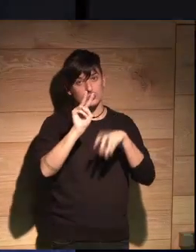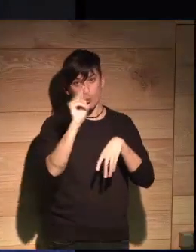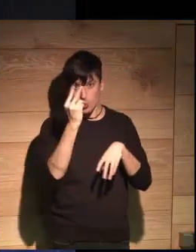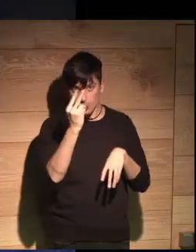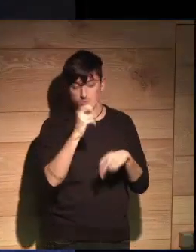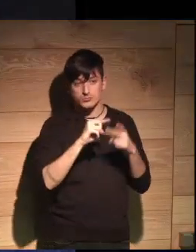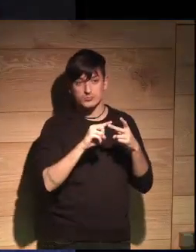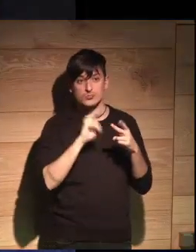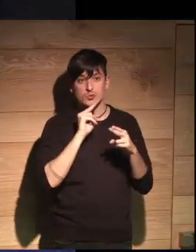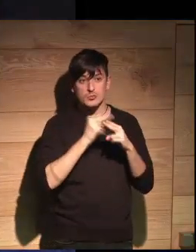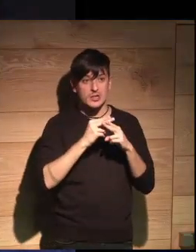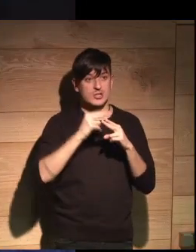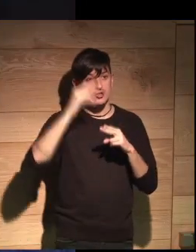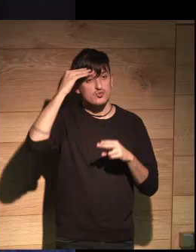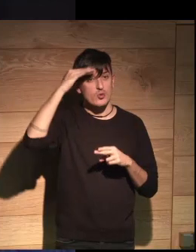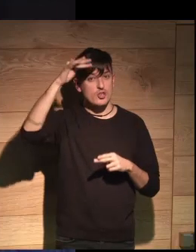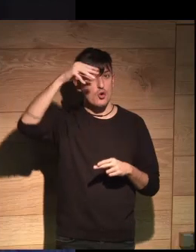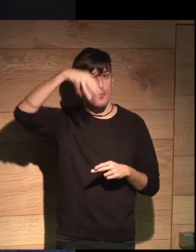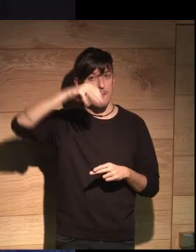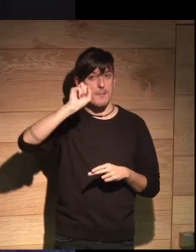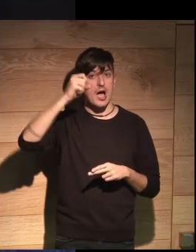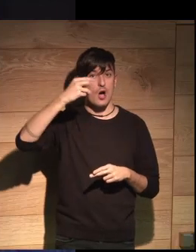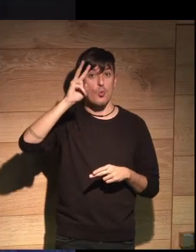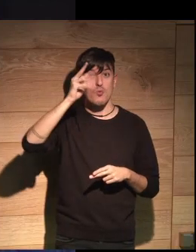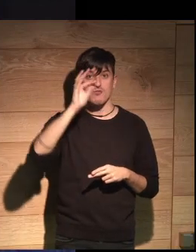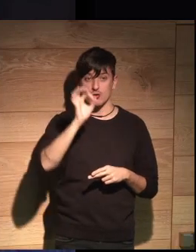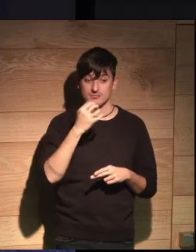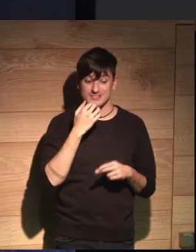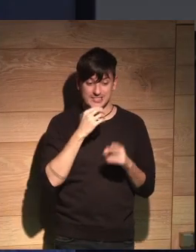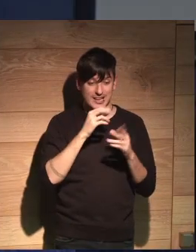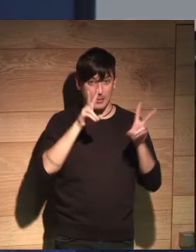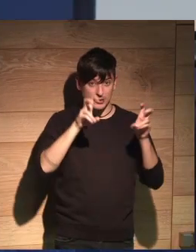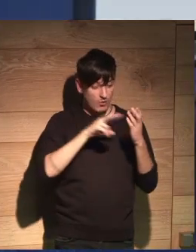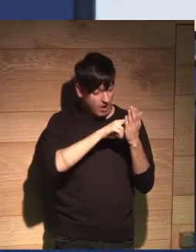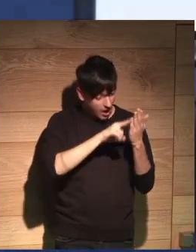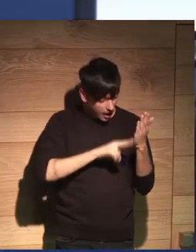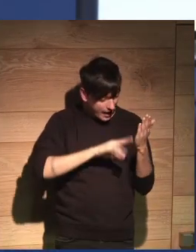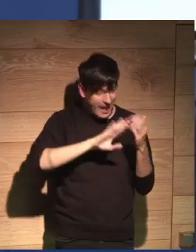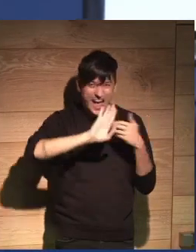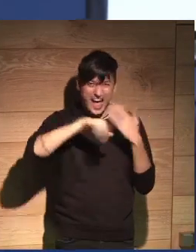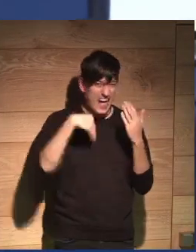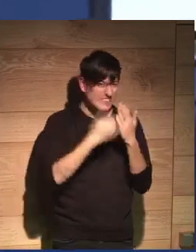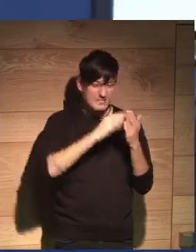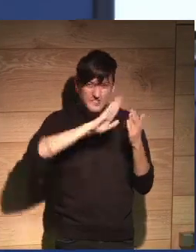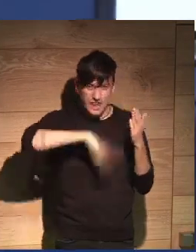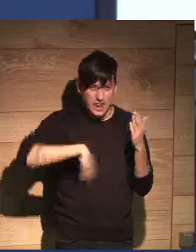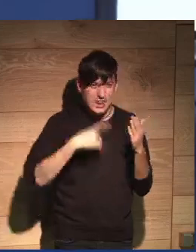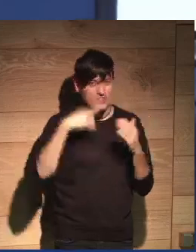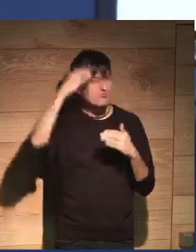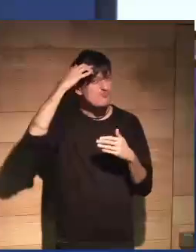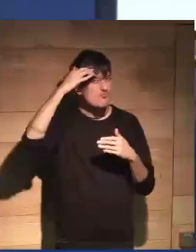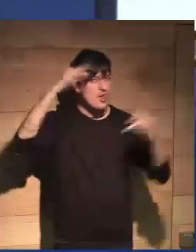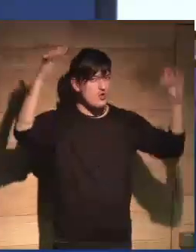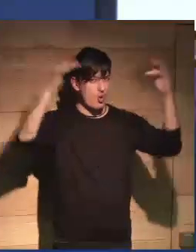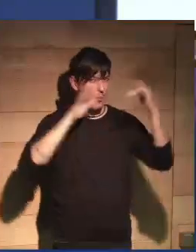magufos, se llama El sueño de los magufos. Solamente quien lea el capítulo y llegue hasta el final entenderá por qué lo llamo un sueño, ¿de